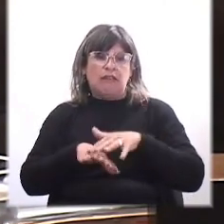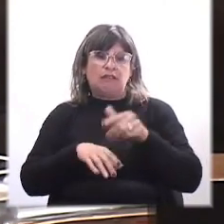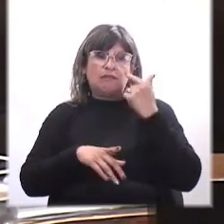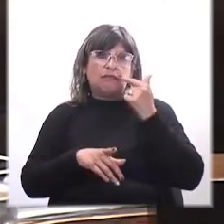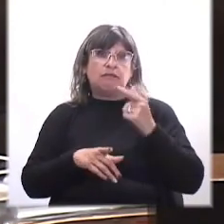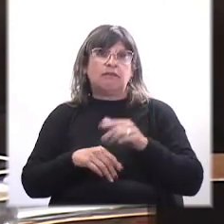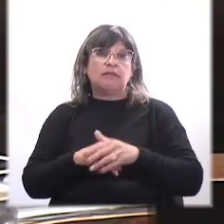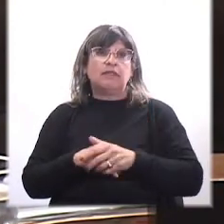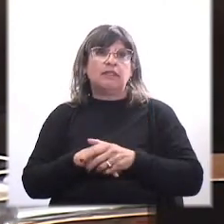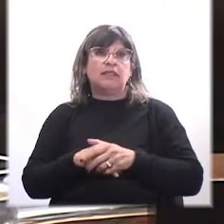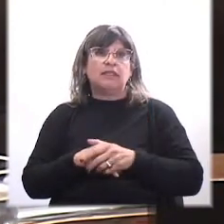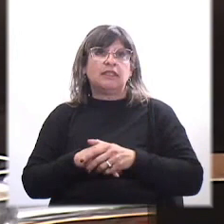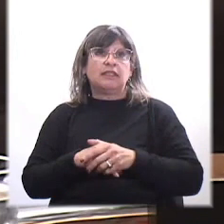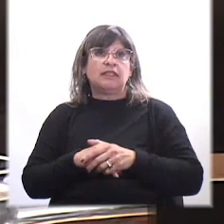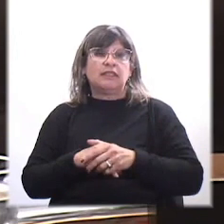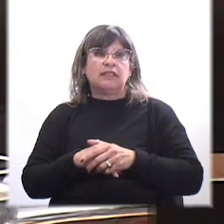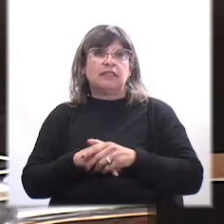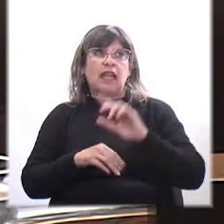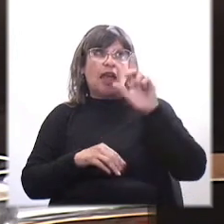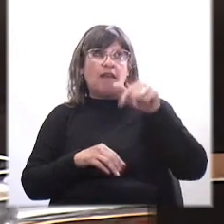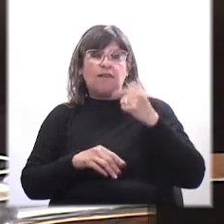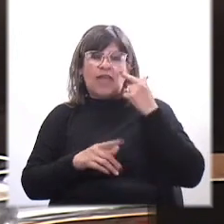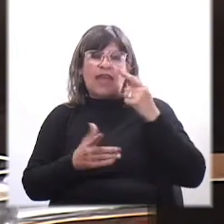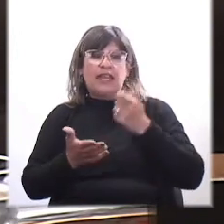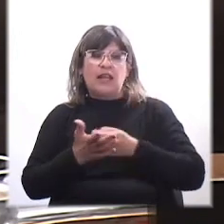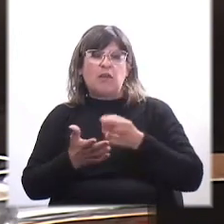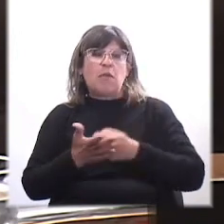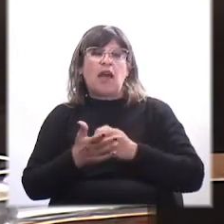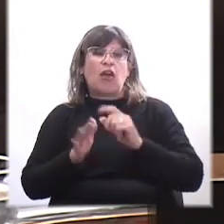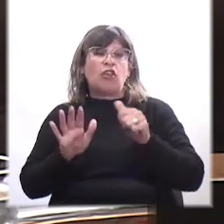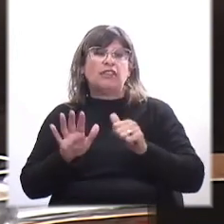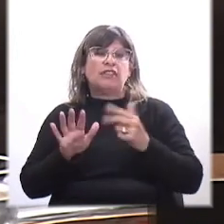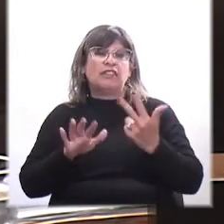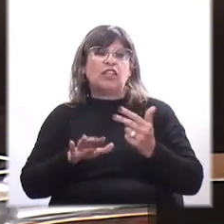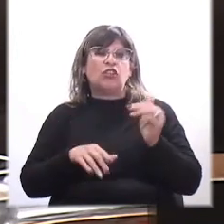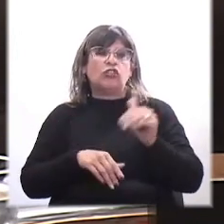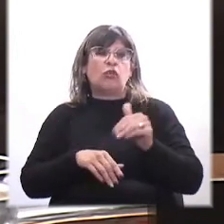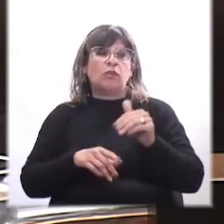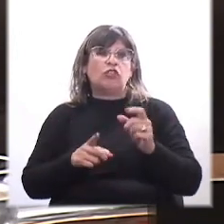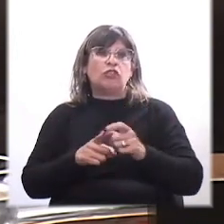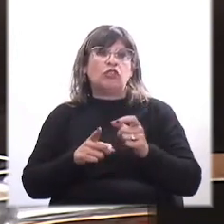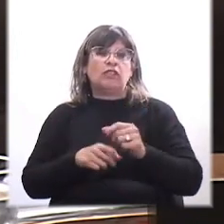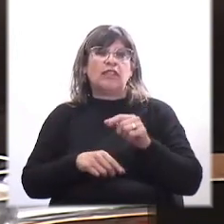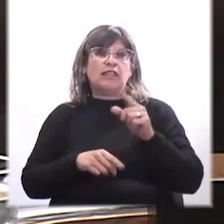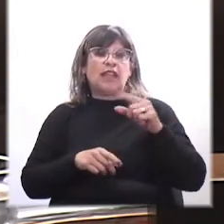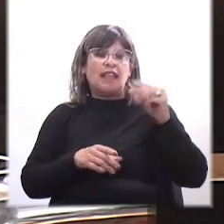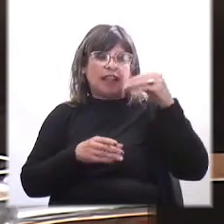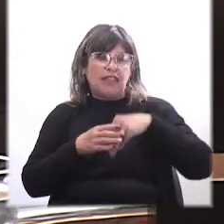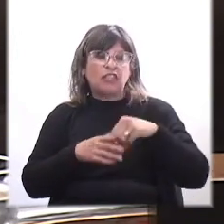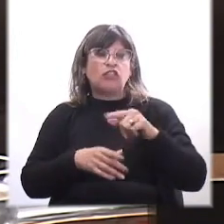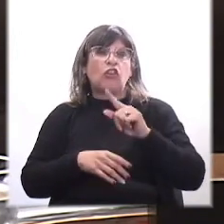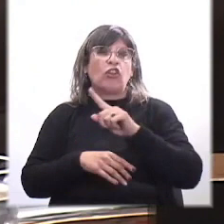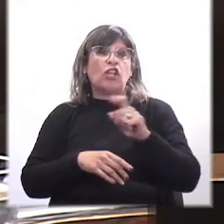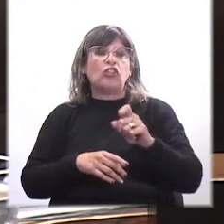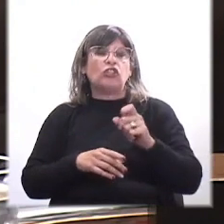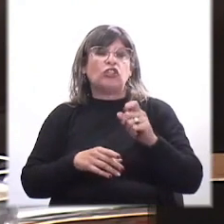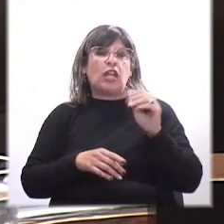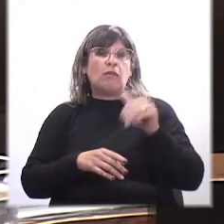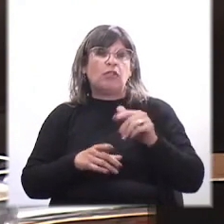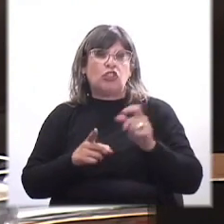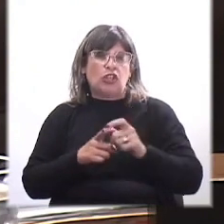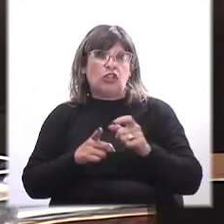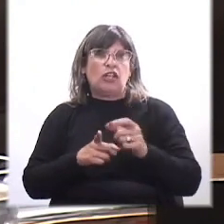Provienen el pago de esos 68 millones de dólares de esos 100 millones de dólares que se habían